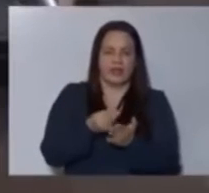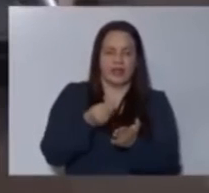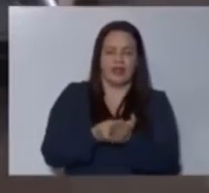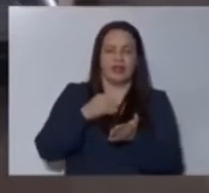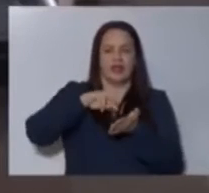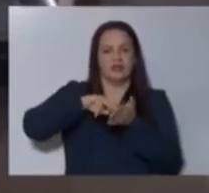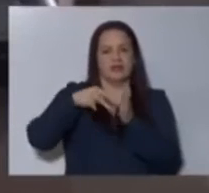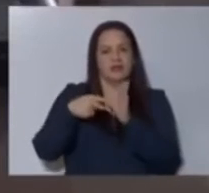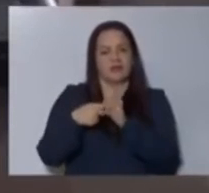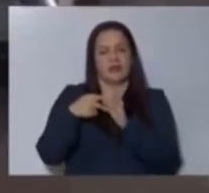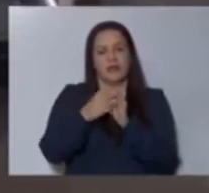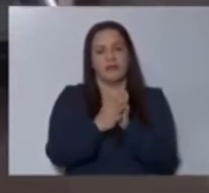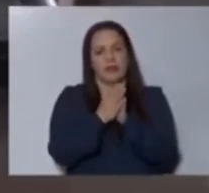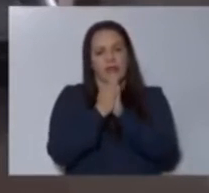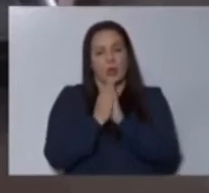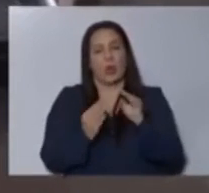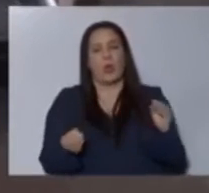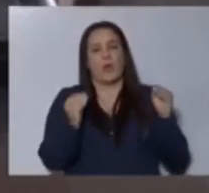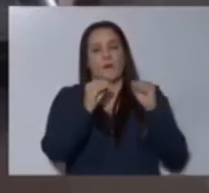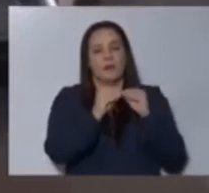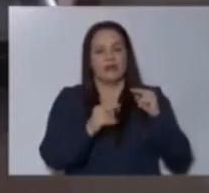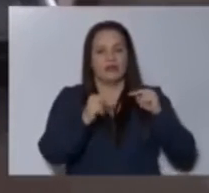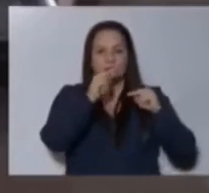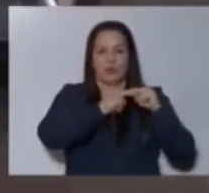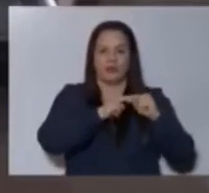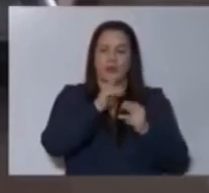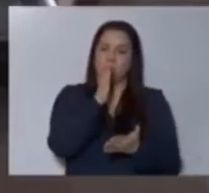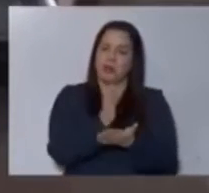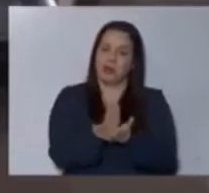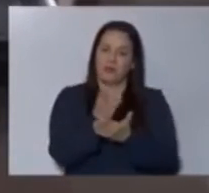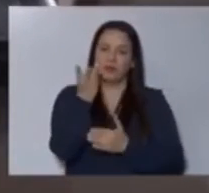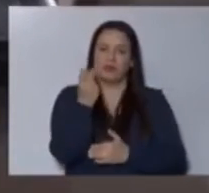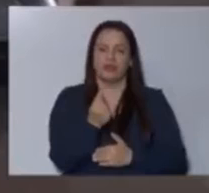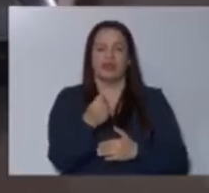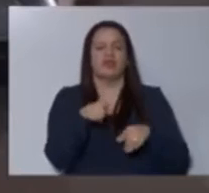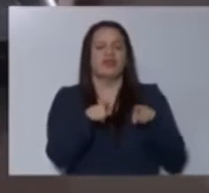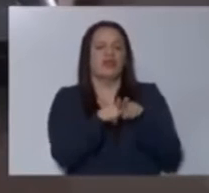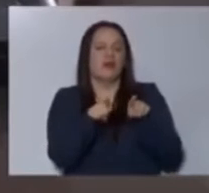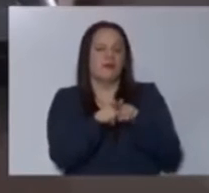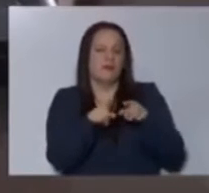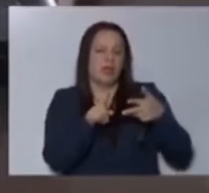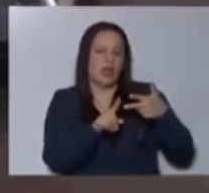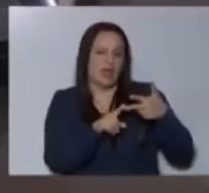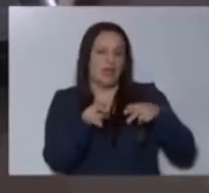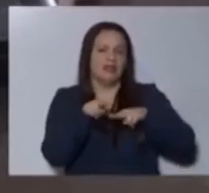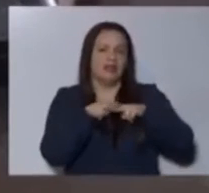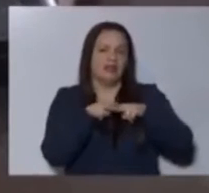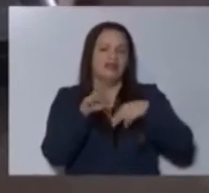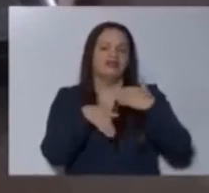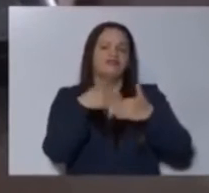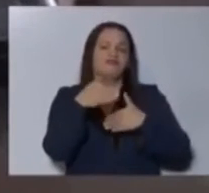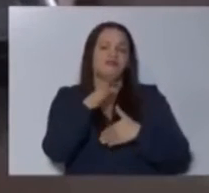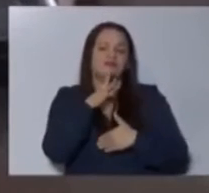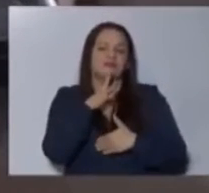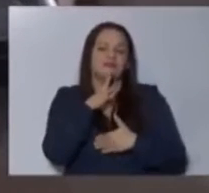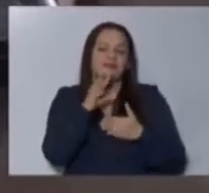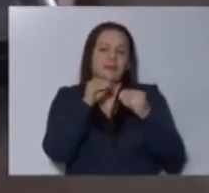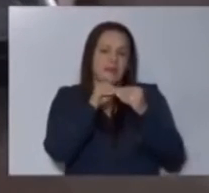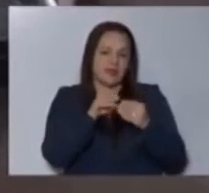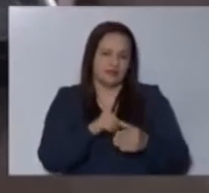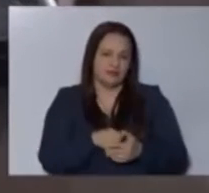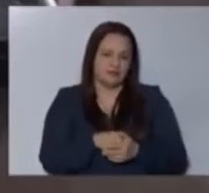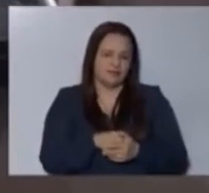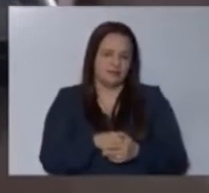más impuestos, y hay que parar de contar. También por ahí el trencito, pero de eso hablaremos más adelante. Sin